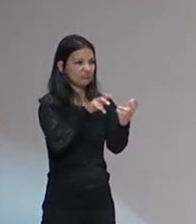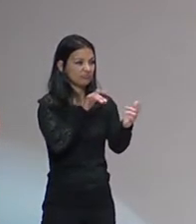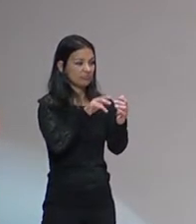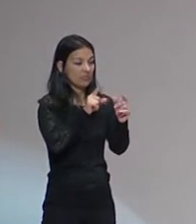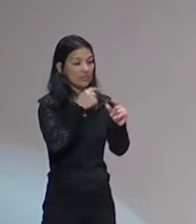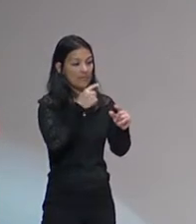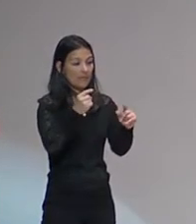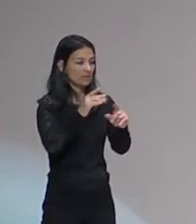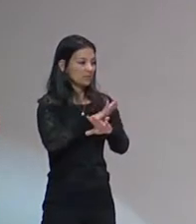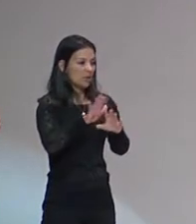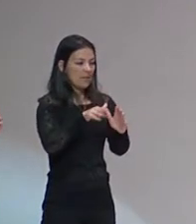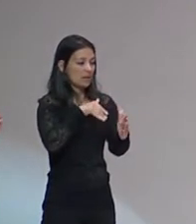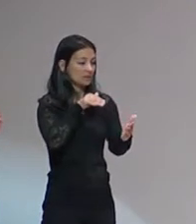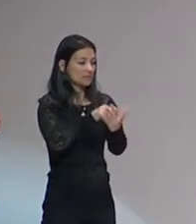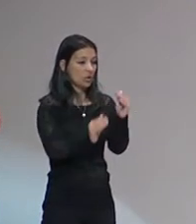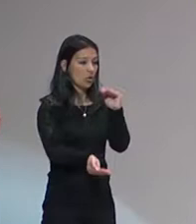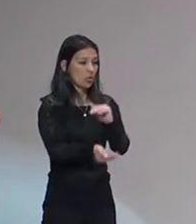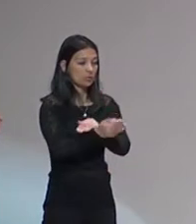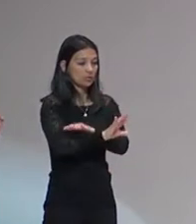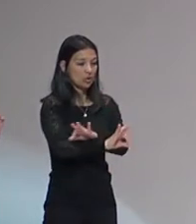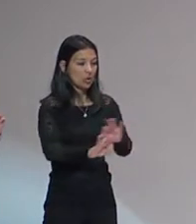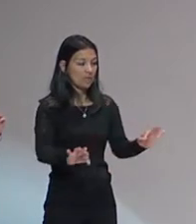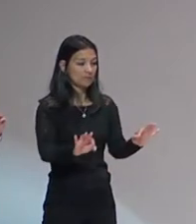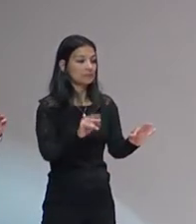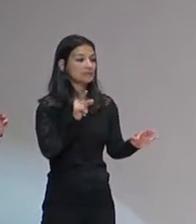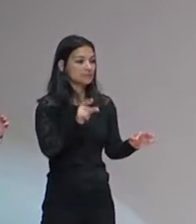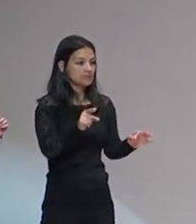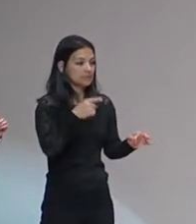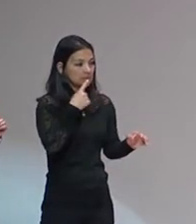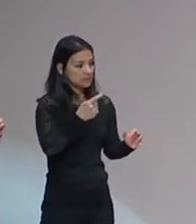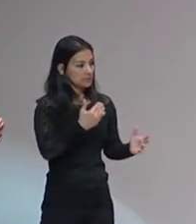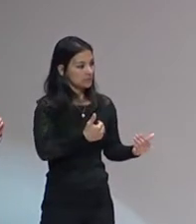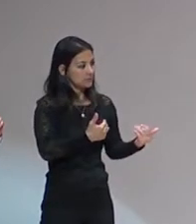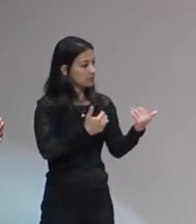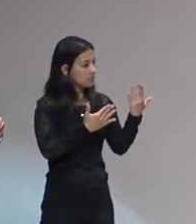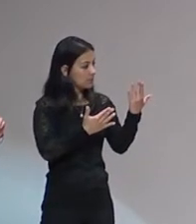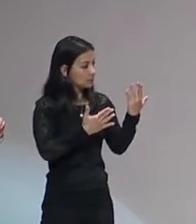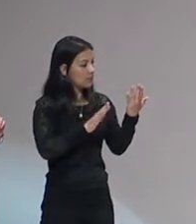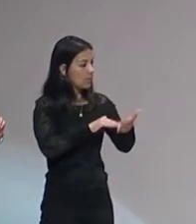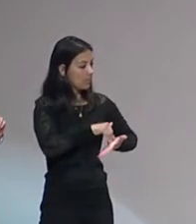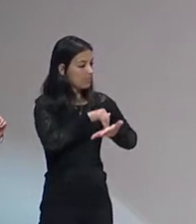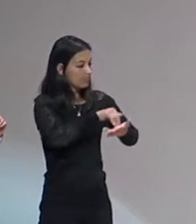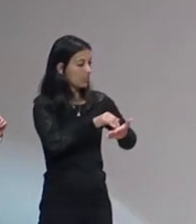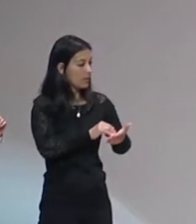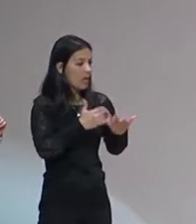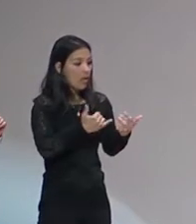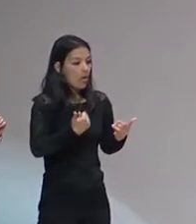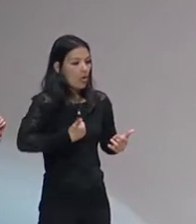de la corrupción, y la sociedad valora eso, y los jóvenes